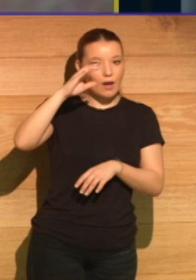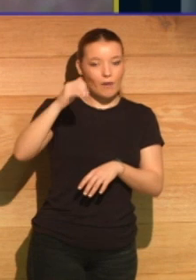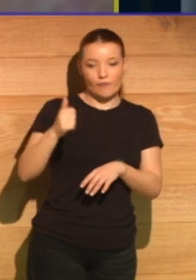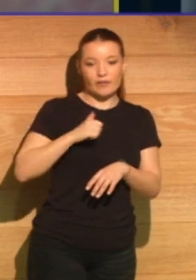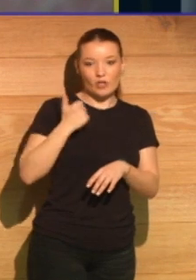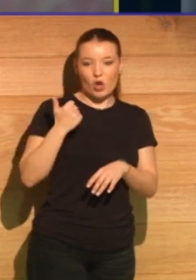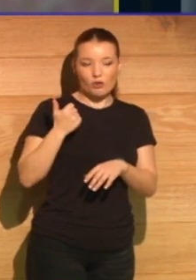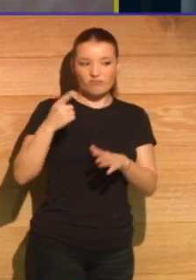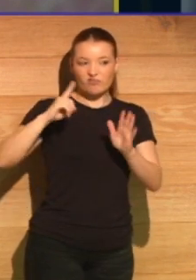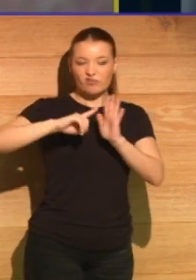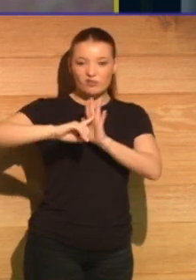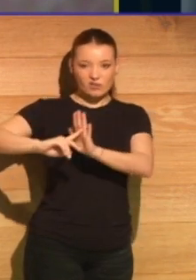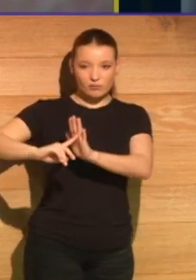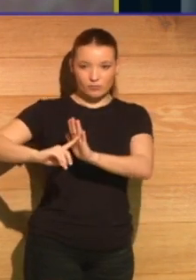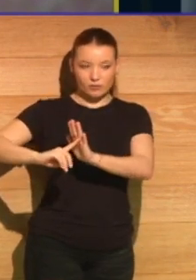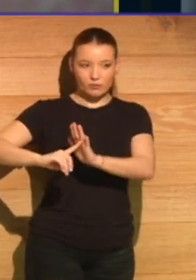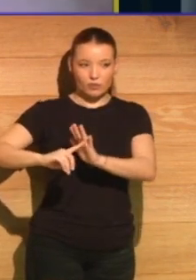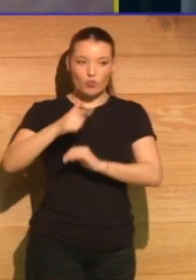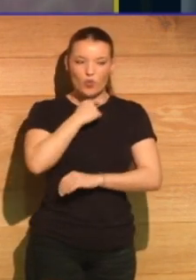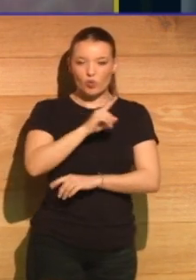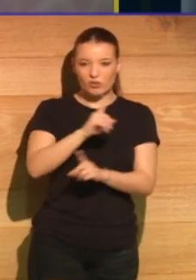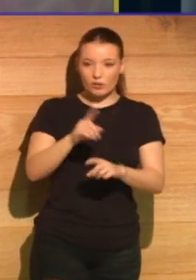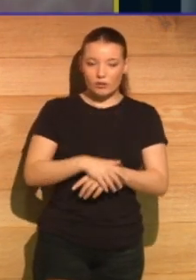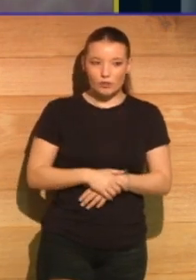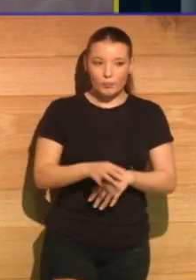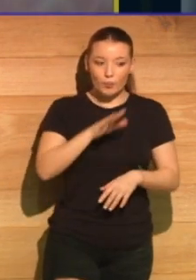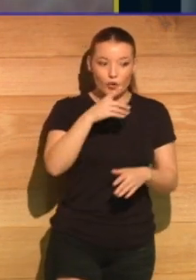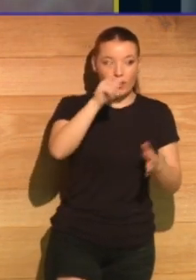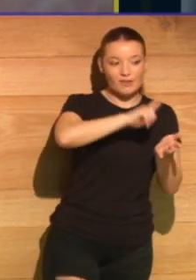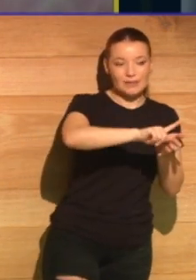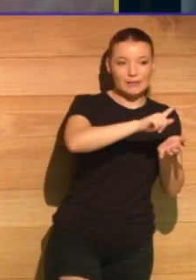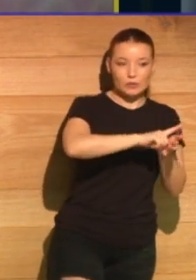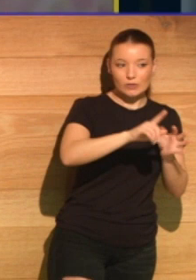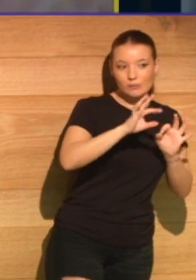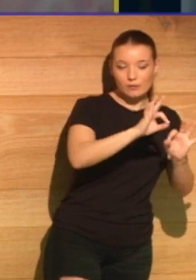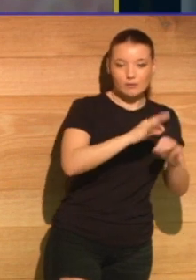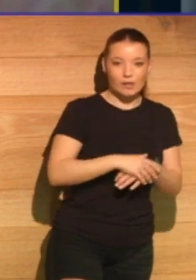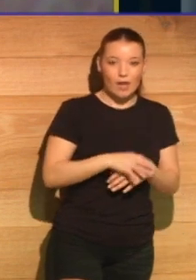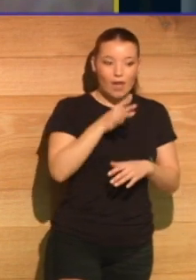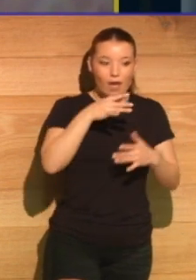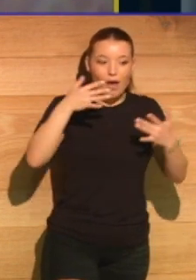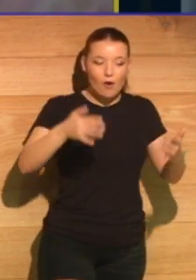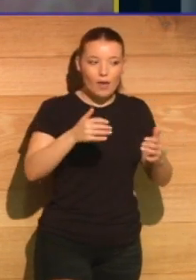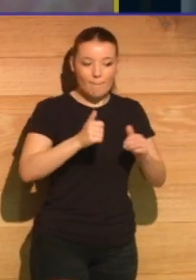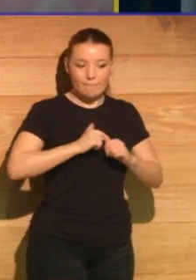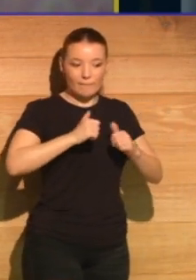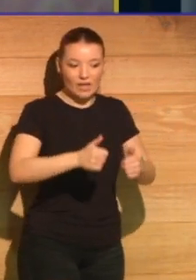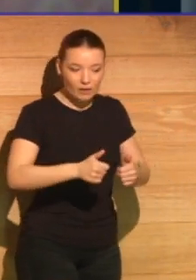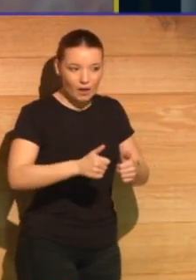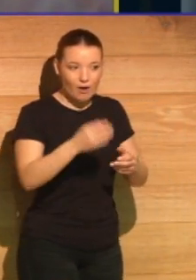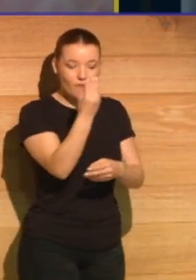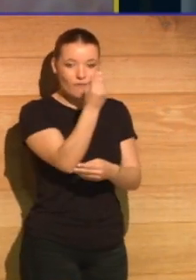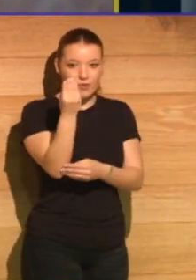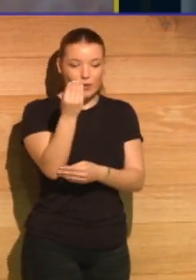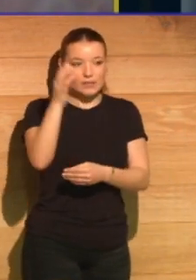ejemplo, ¿no? Por parte de la literatura también canónica. Y ahora empiezan a surgir figuras de ciencia ficción que, oye,